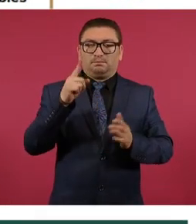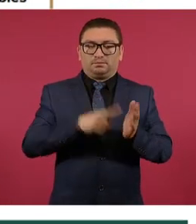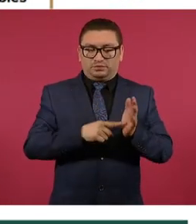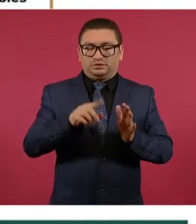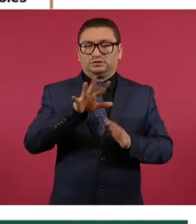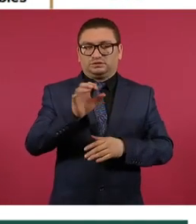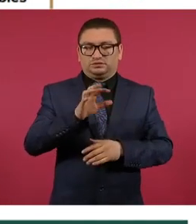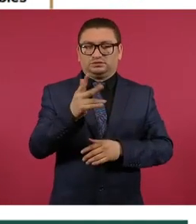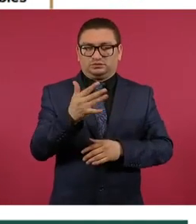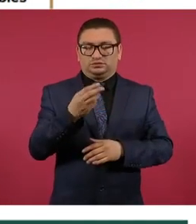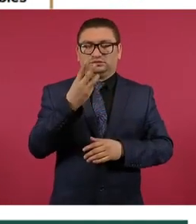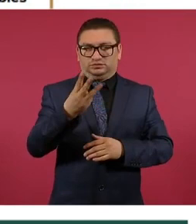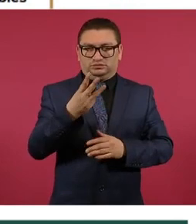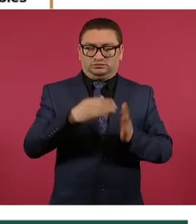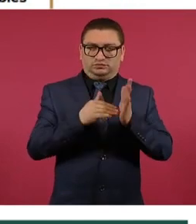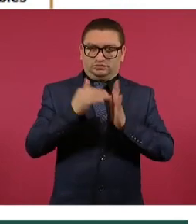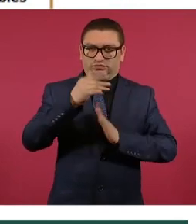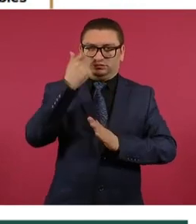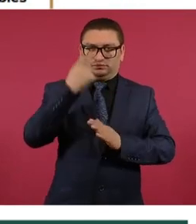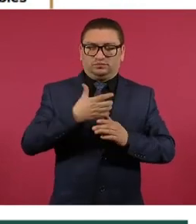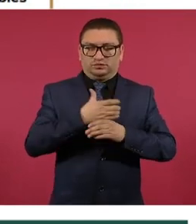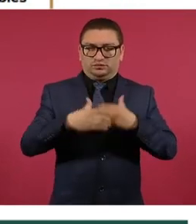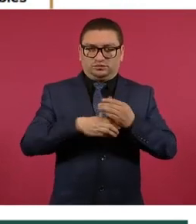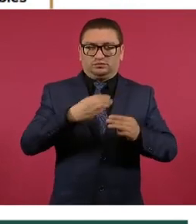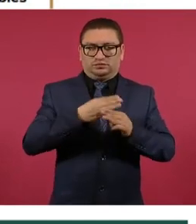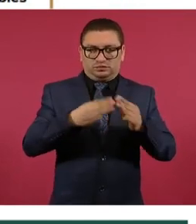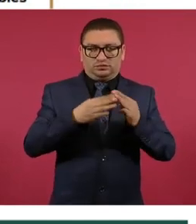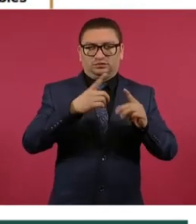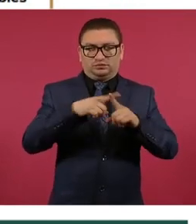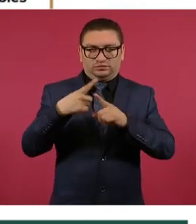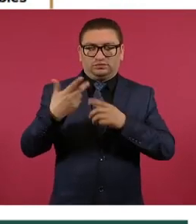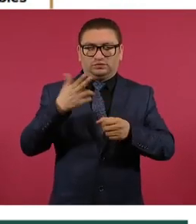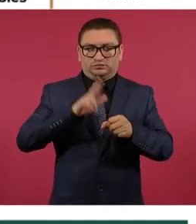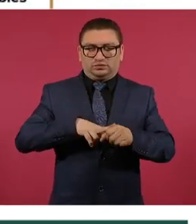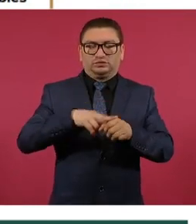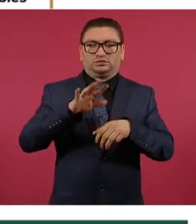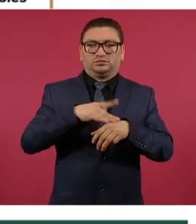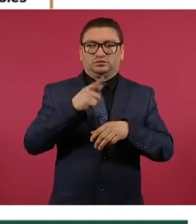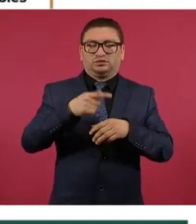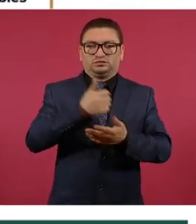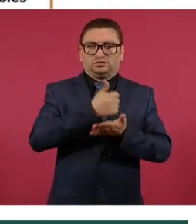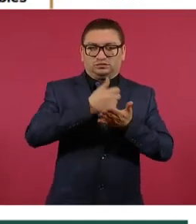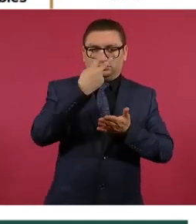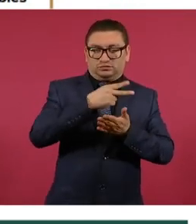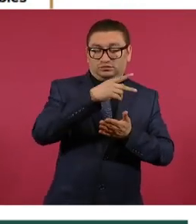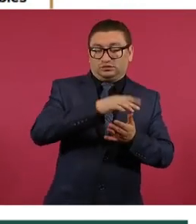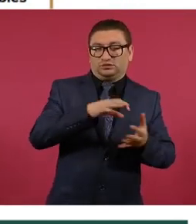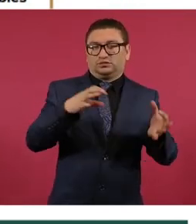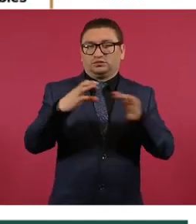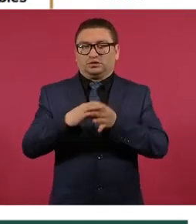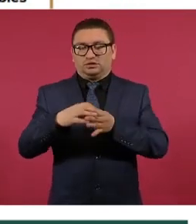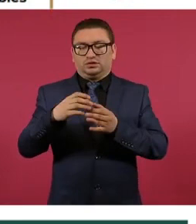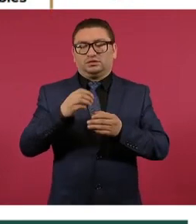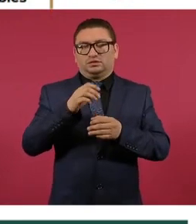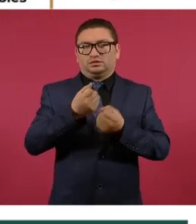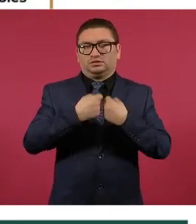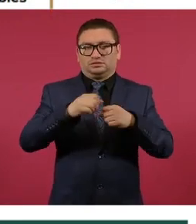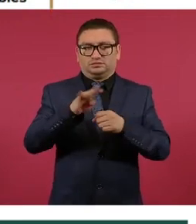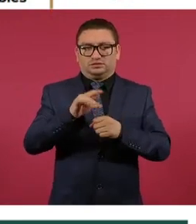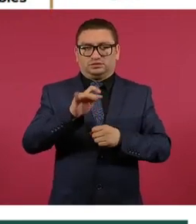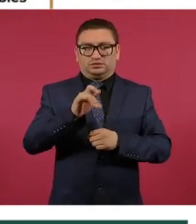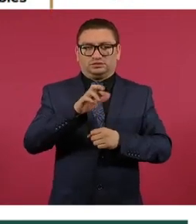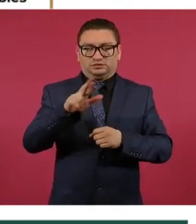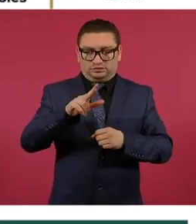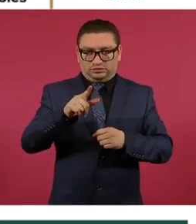1553 millones de pesos en equipo de hospitales de la transferencia de la Ciudad de México a Ims bienestar y un incremento del